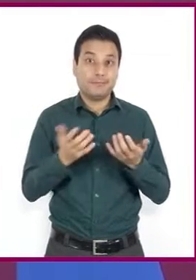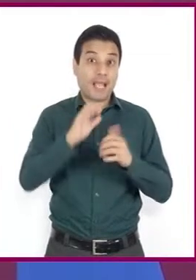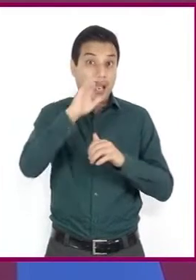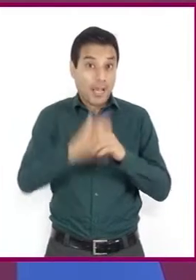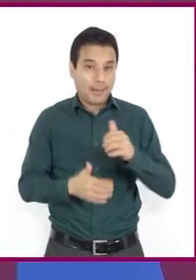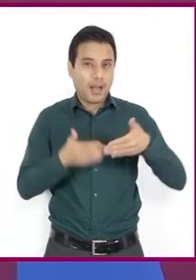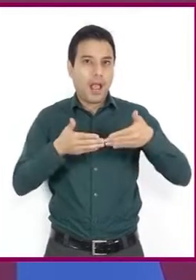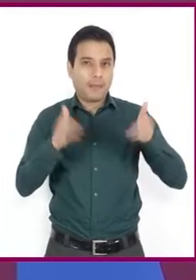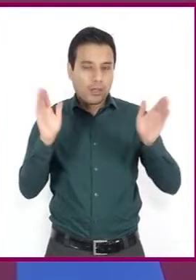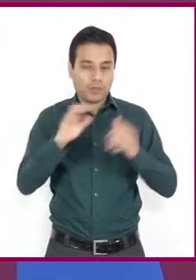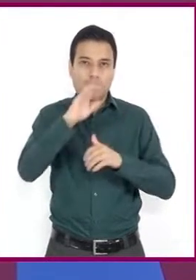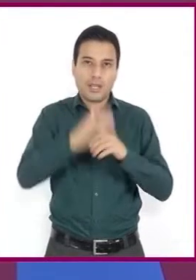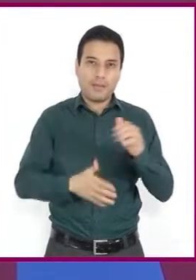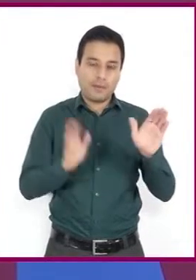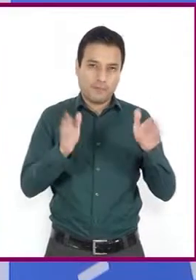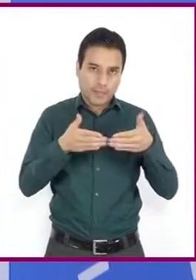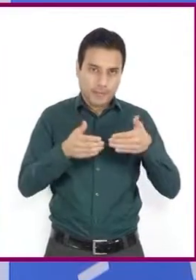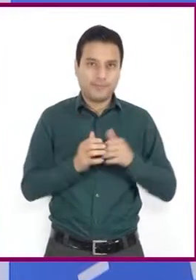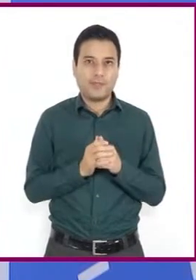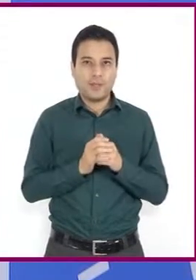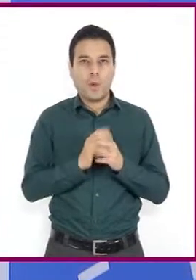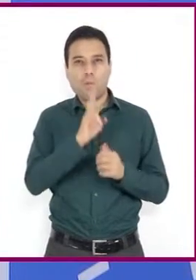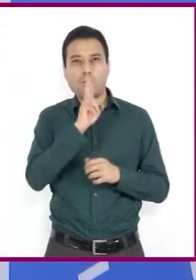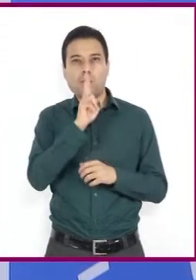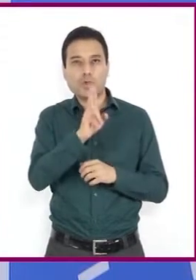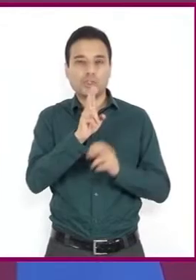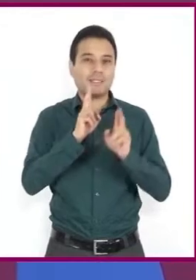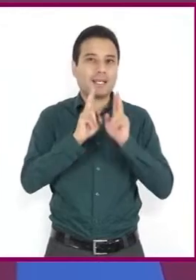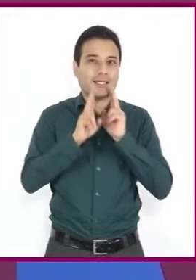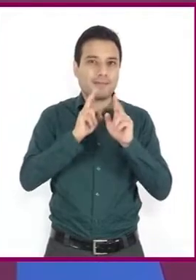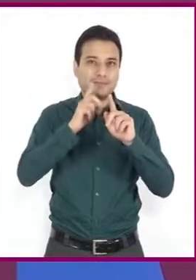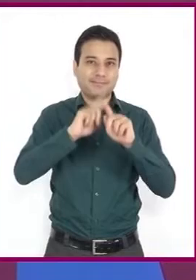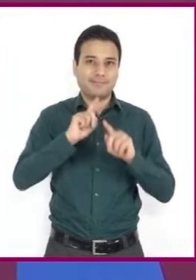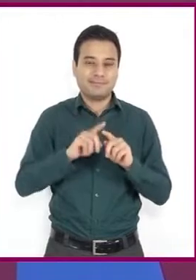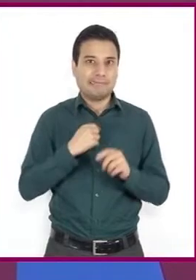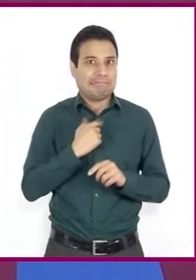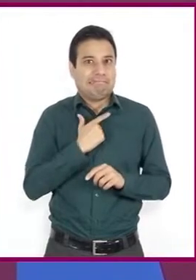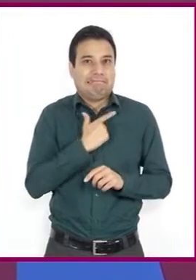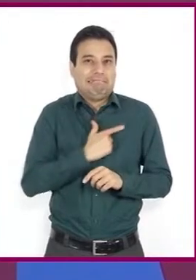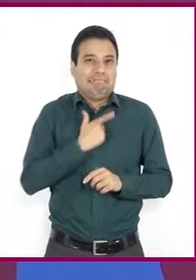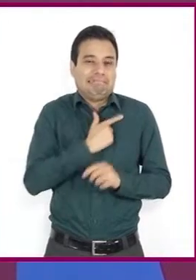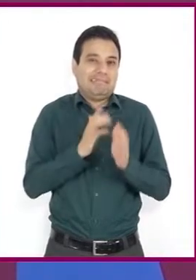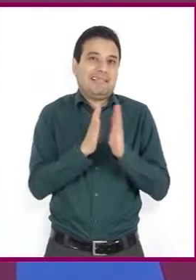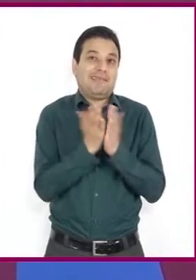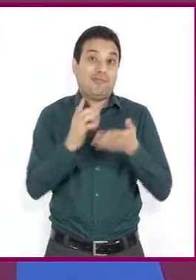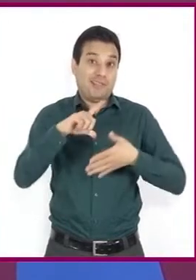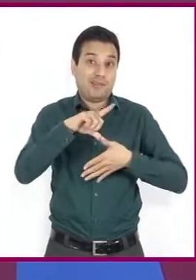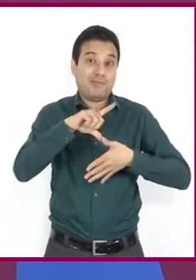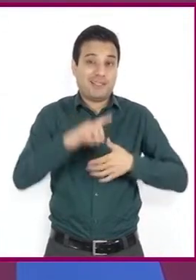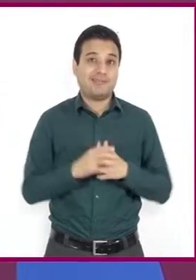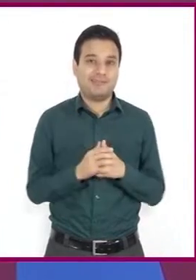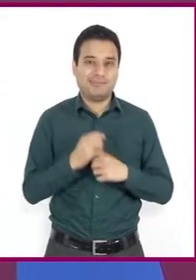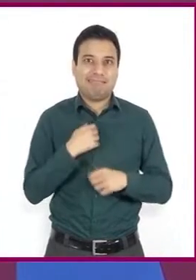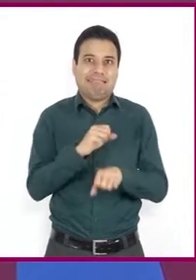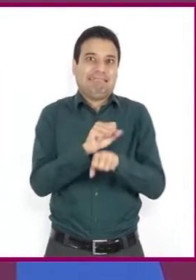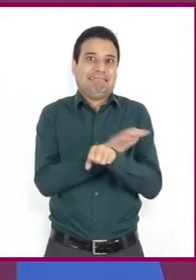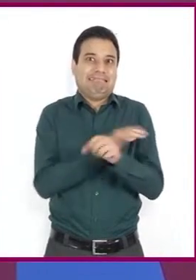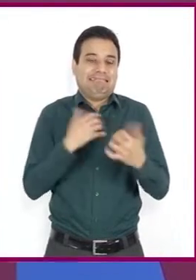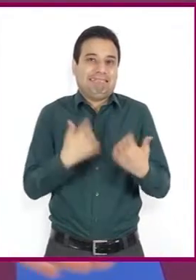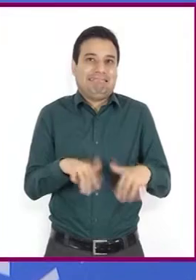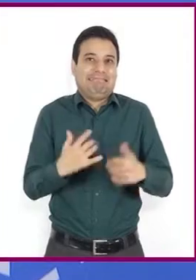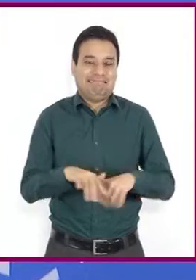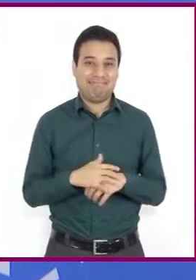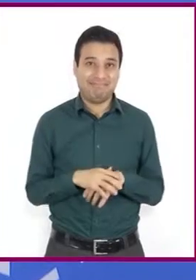cerrados y las voces narrativas. Con lo que me gusta leer literatura latinoamericana, profesora. Me emociona mucho esta